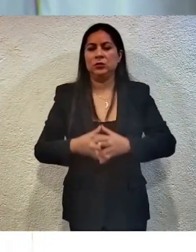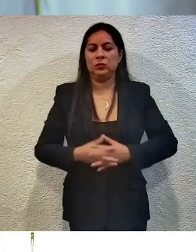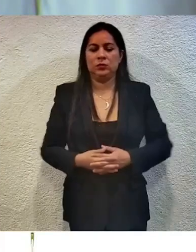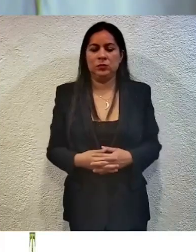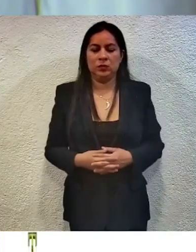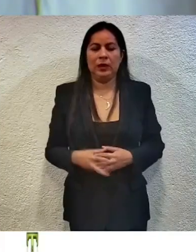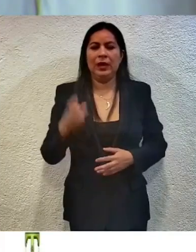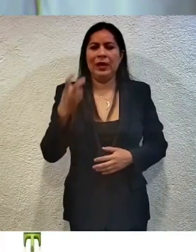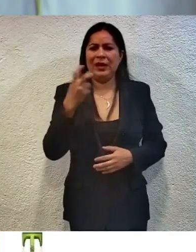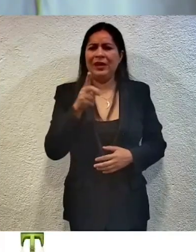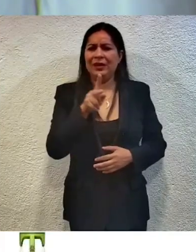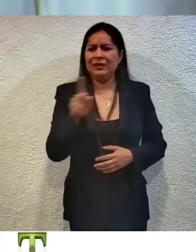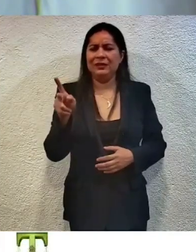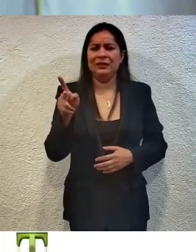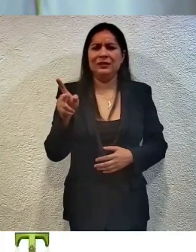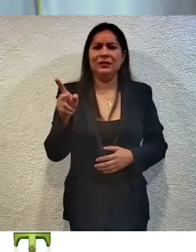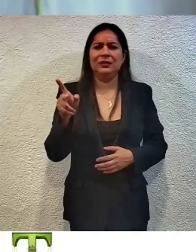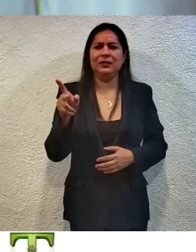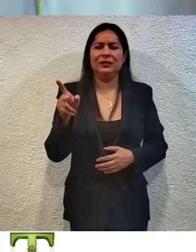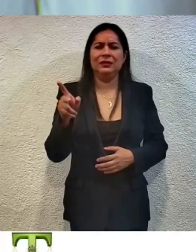a ellos les da